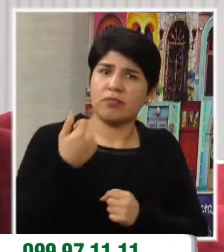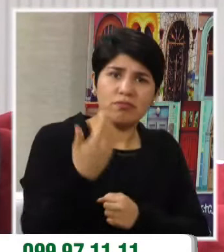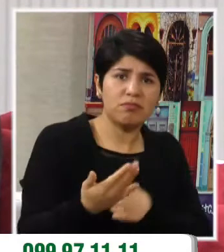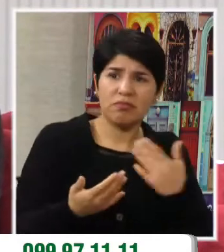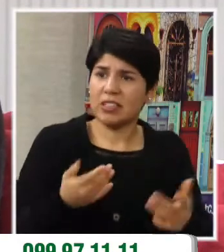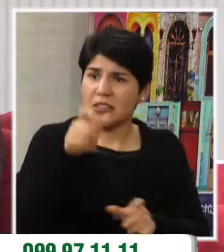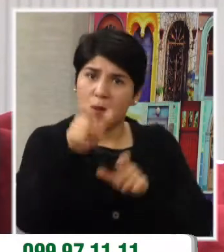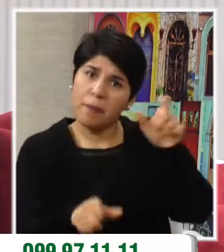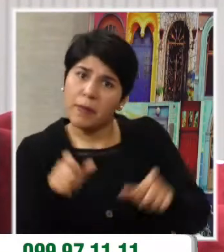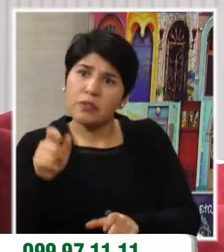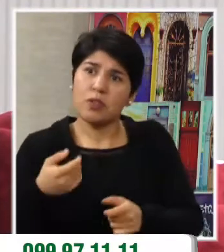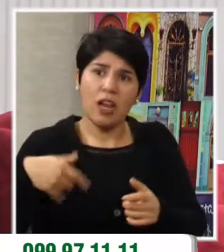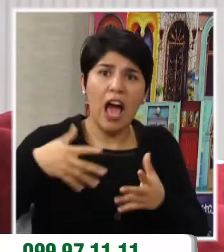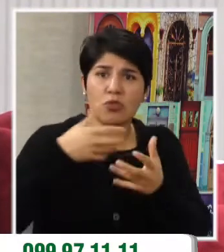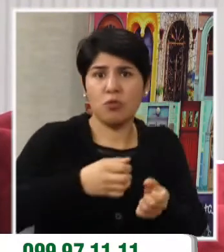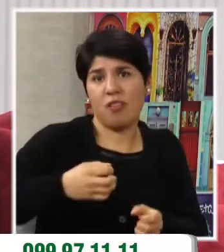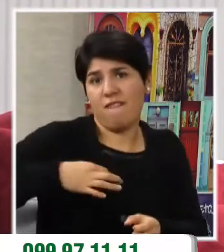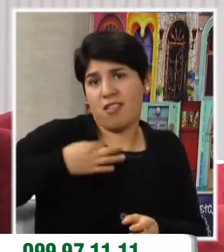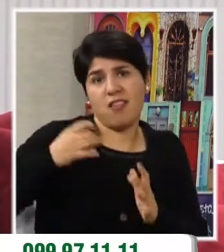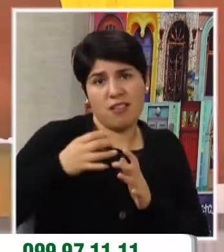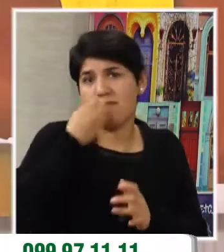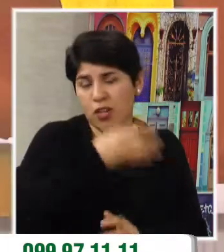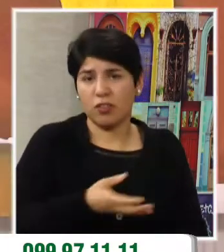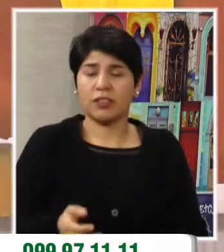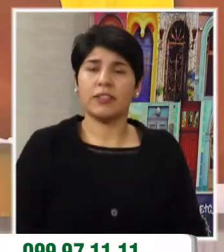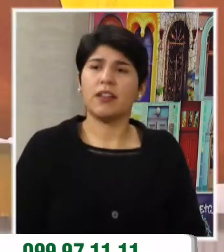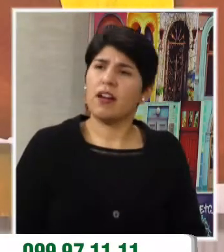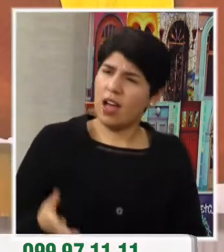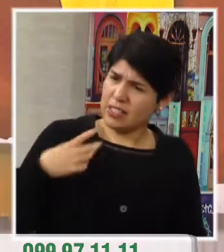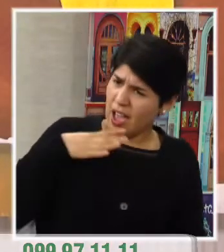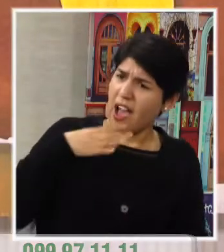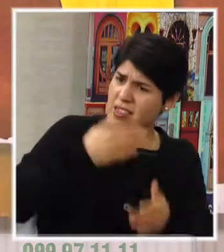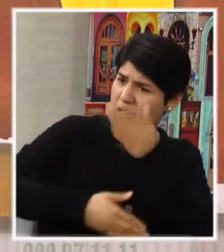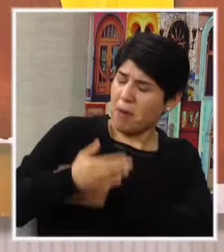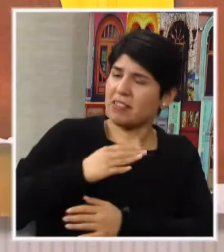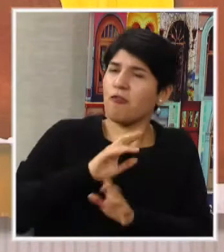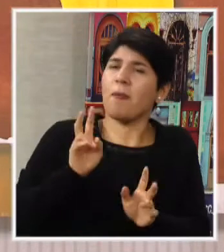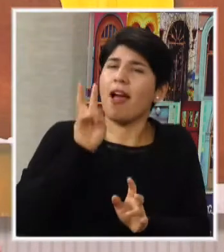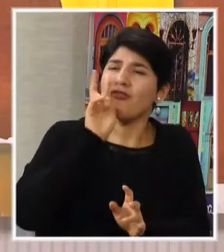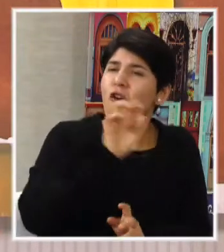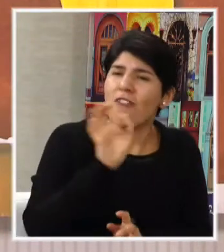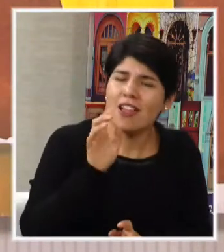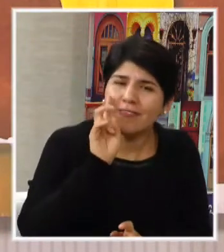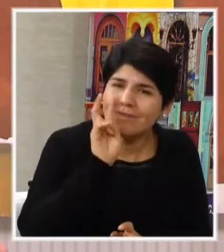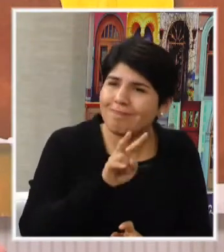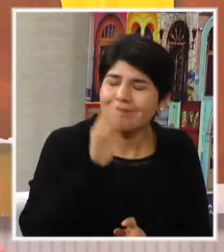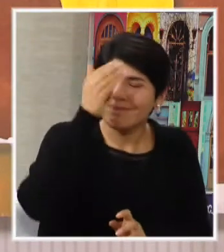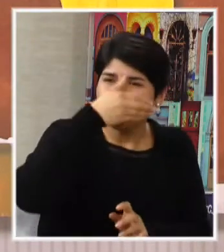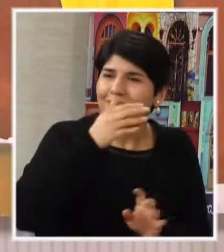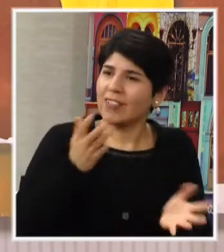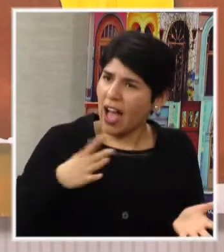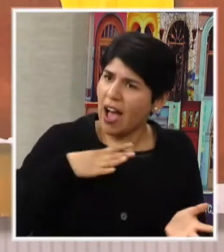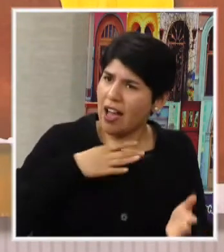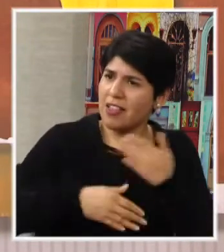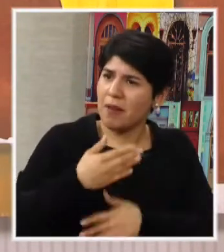a esa persona para mejorar la calidad de vida ya que había una discapacidad invisible todavía que esta pandemia de buenos tiempos descubiertos a un